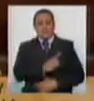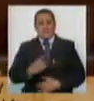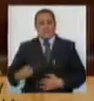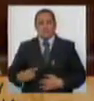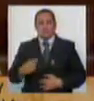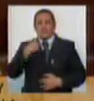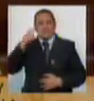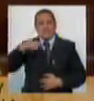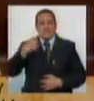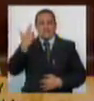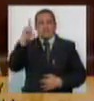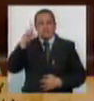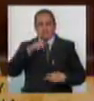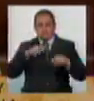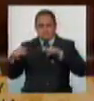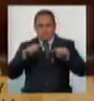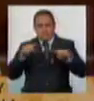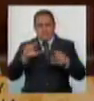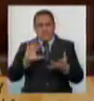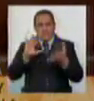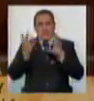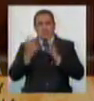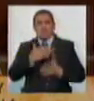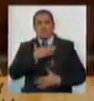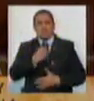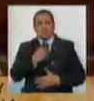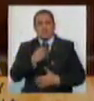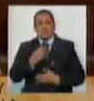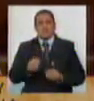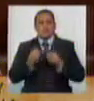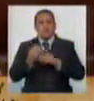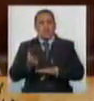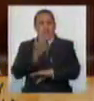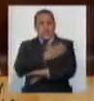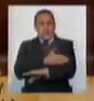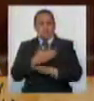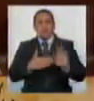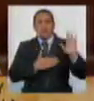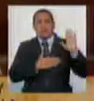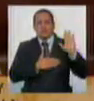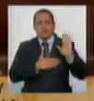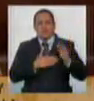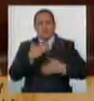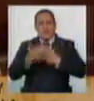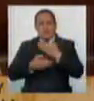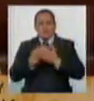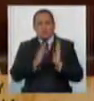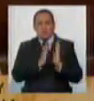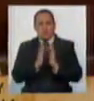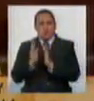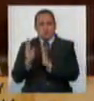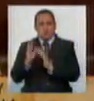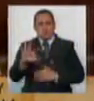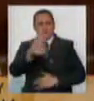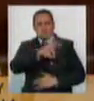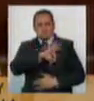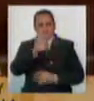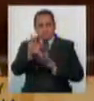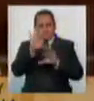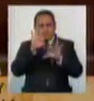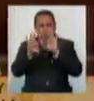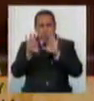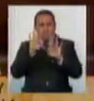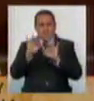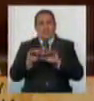líder dinámico e innovador. Como se prometió, se realizó un proceso de selección meritocrática